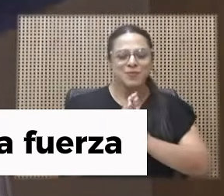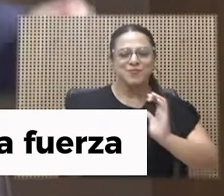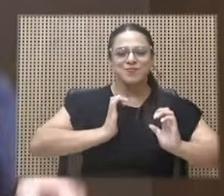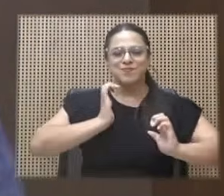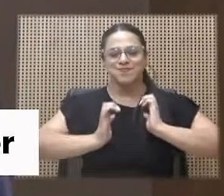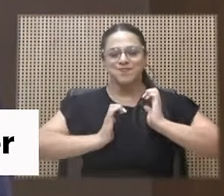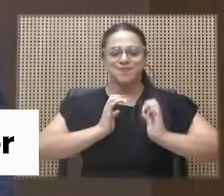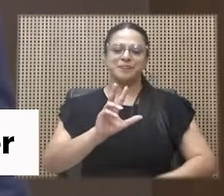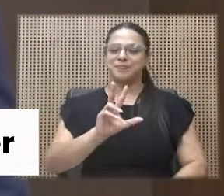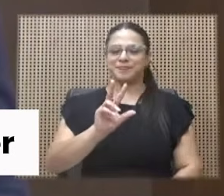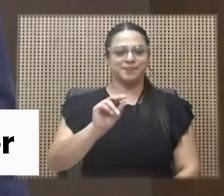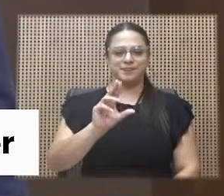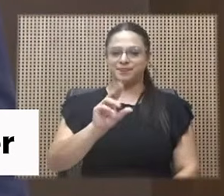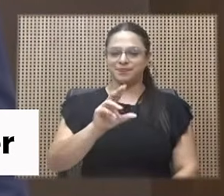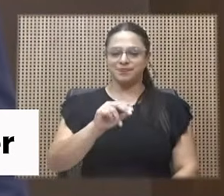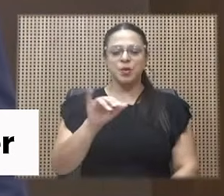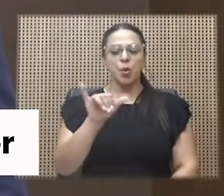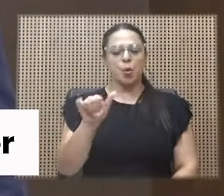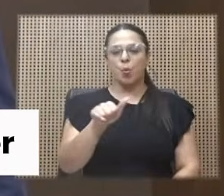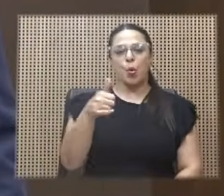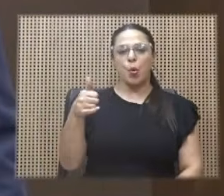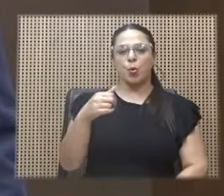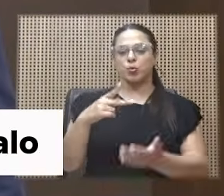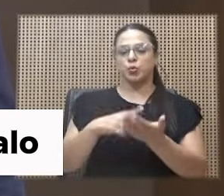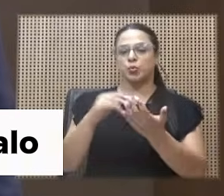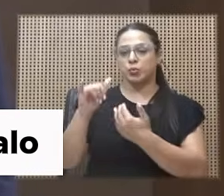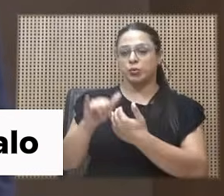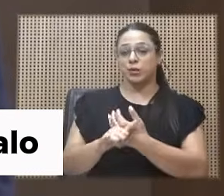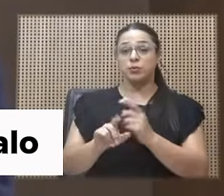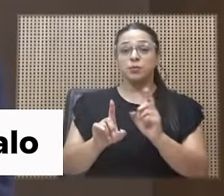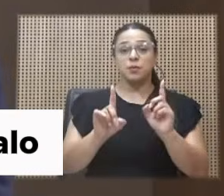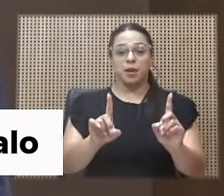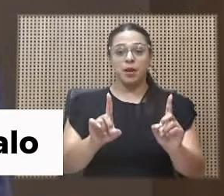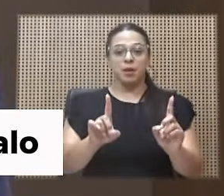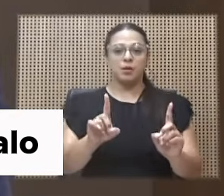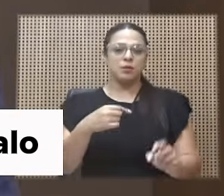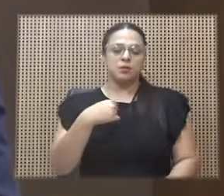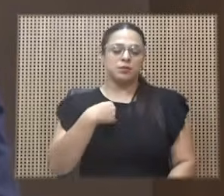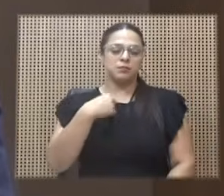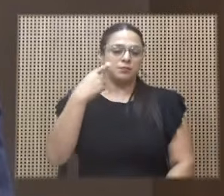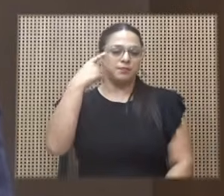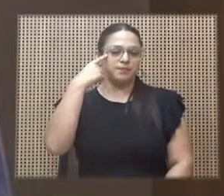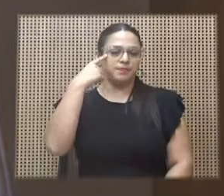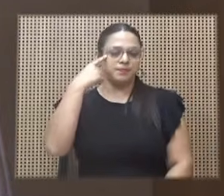la fuerza que en otros proyectos podría ser, pero tampoco creo que sea tan